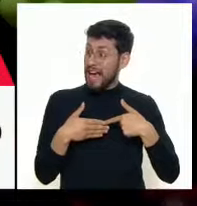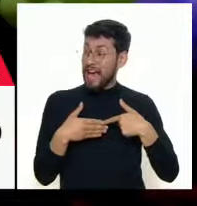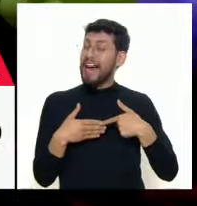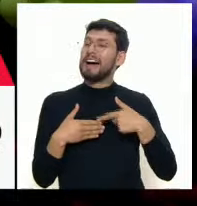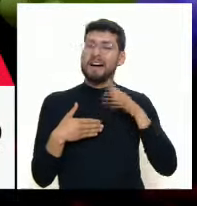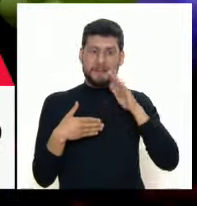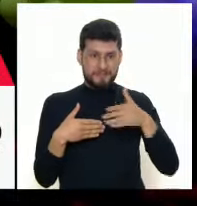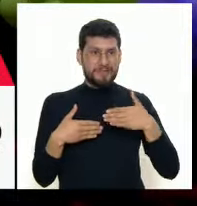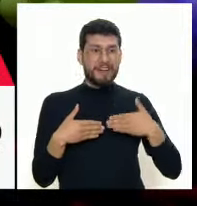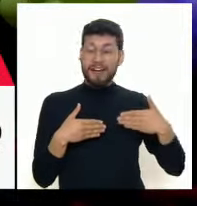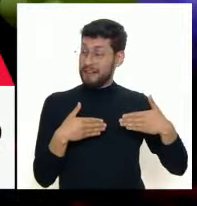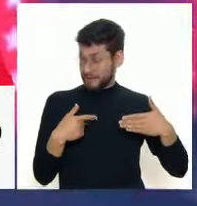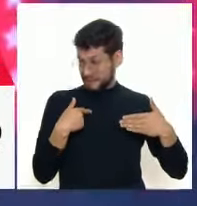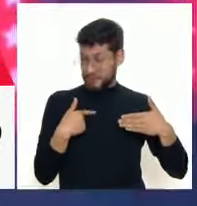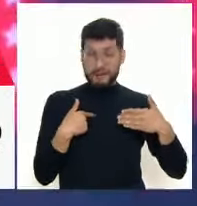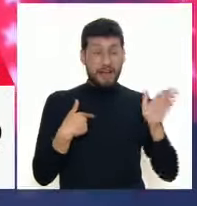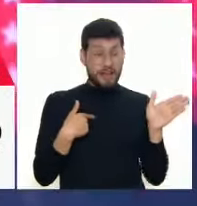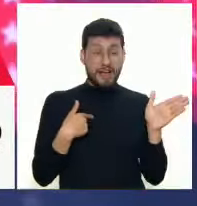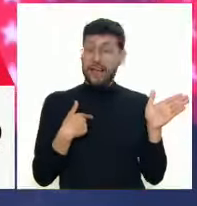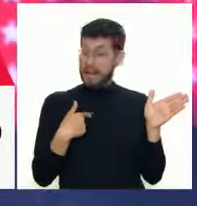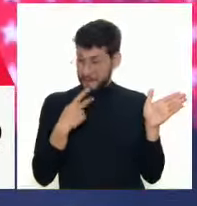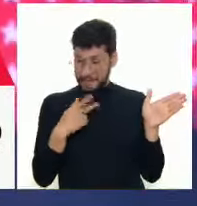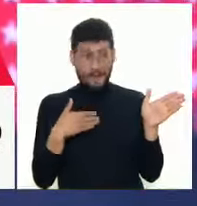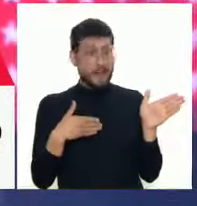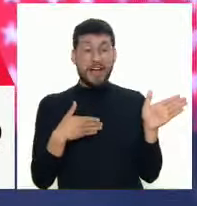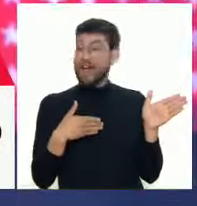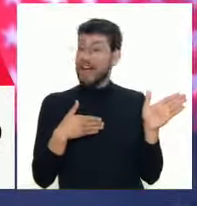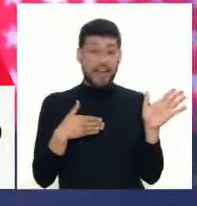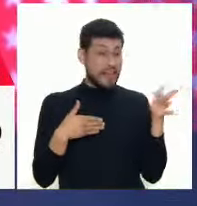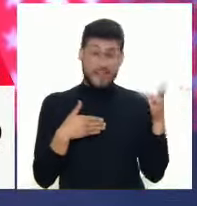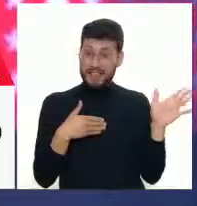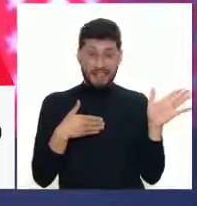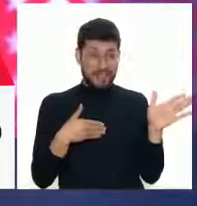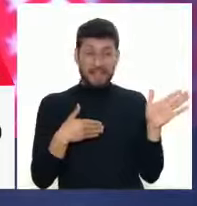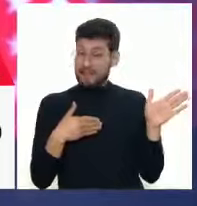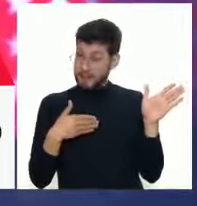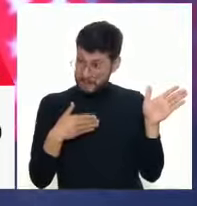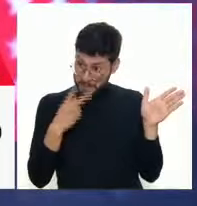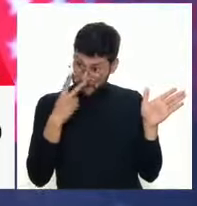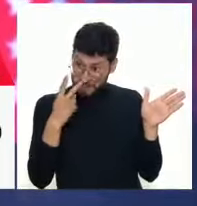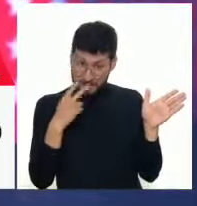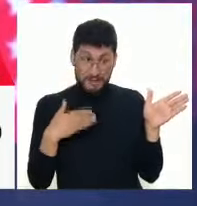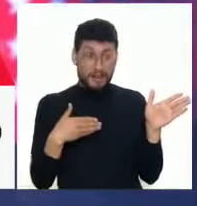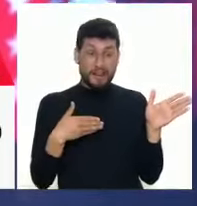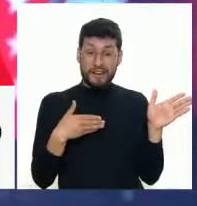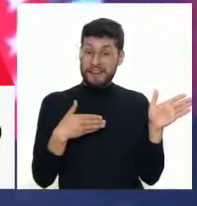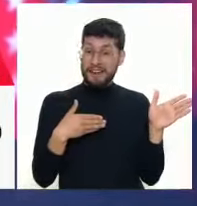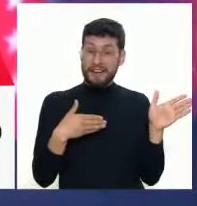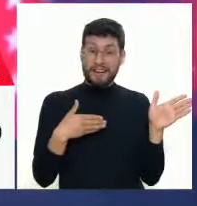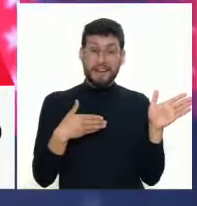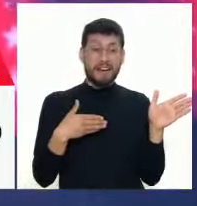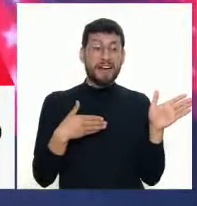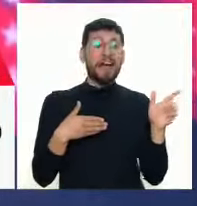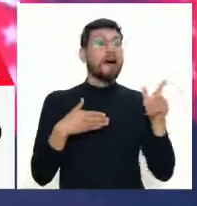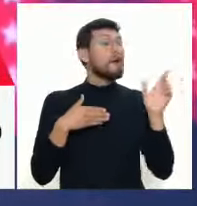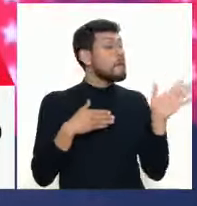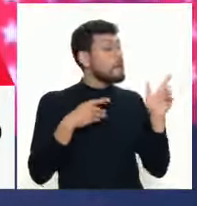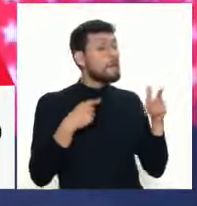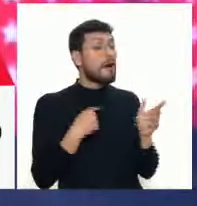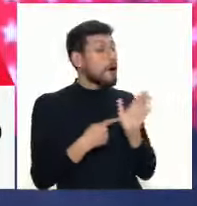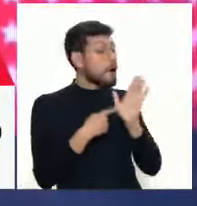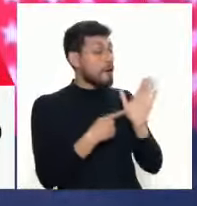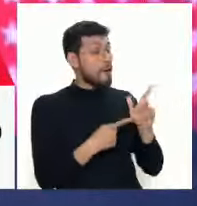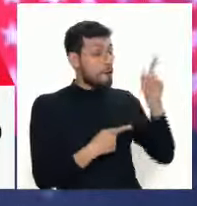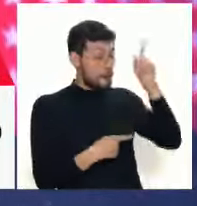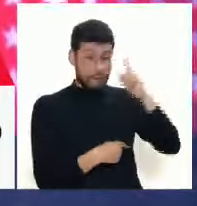Les voy a mostrar el otro lado para que vean que no hay nada. Miren bien, ¿ah? Pero esto lo voy a mostrar